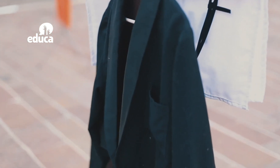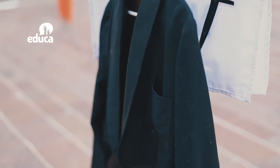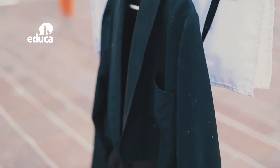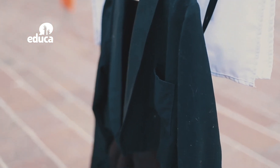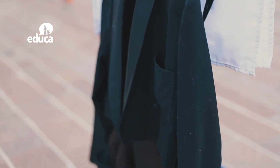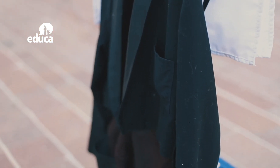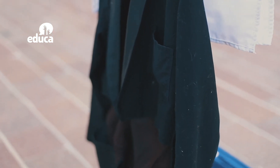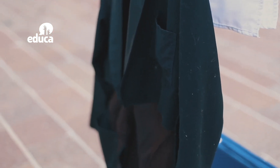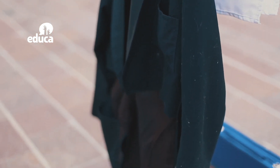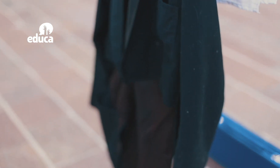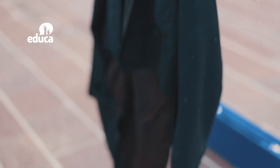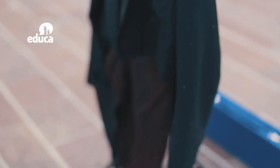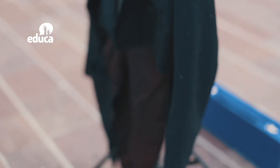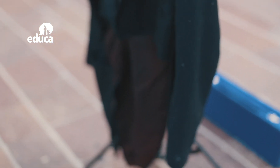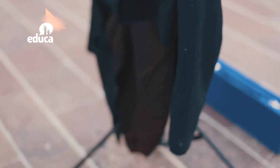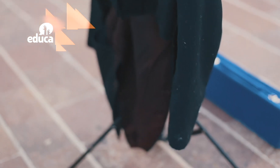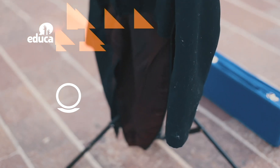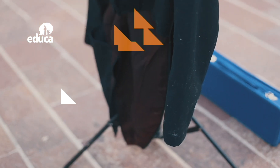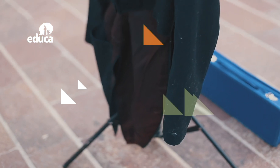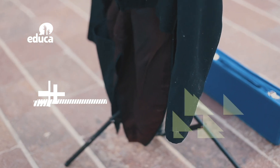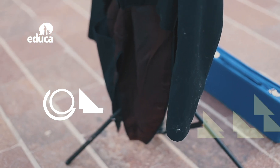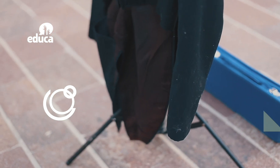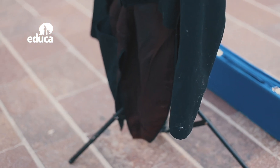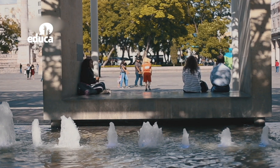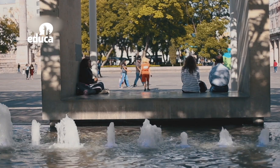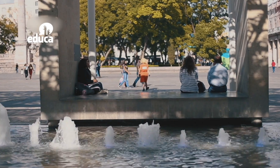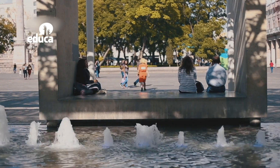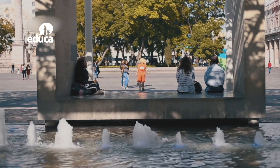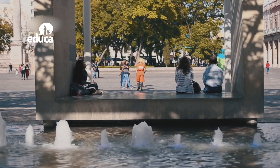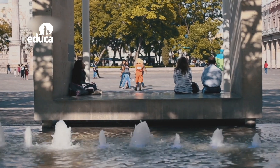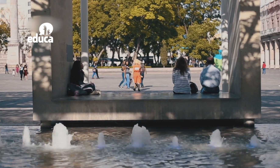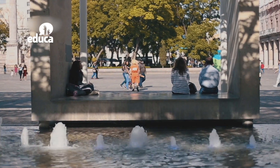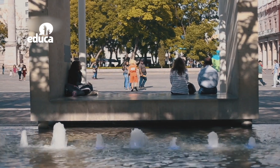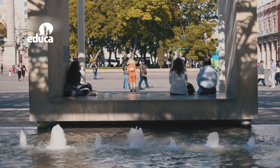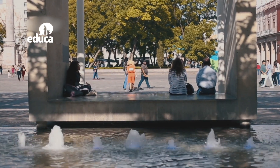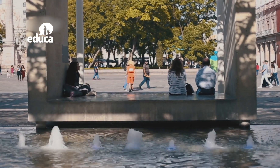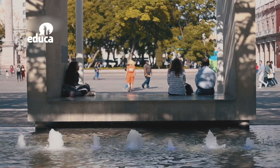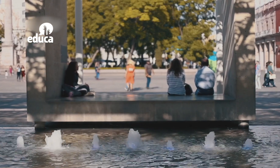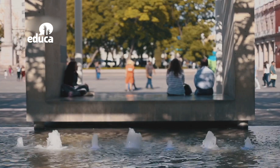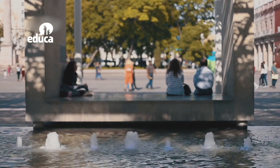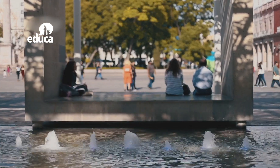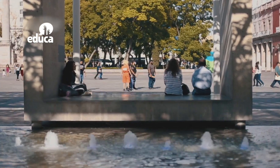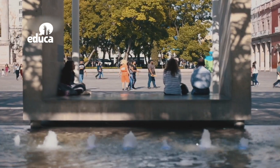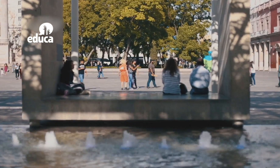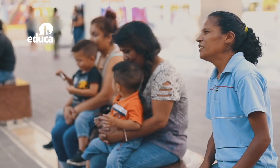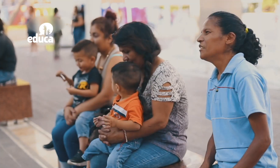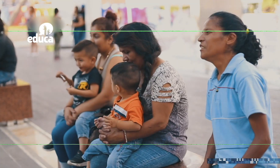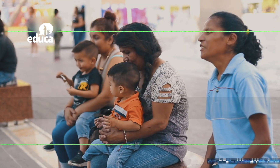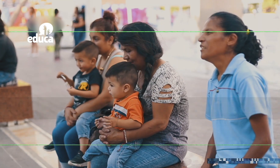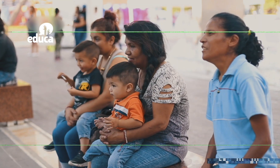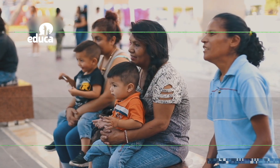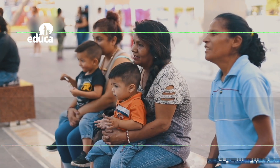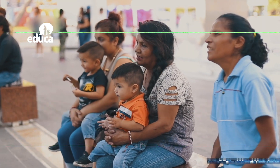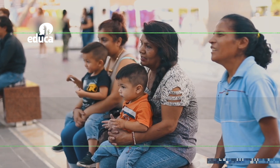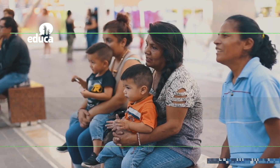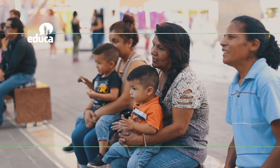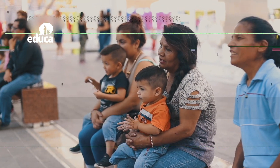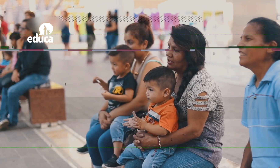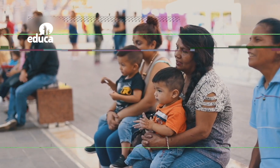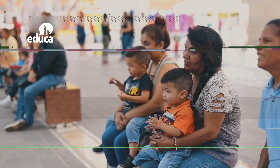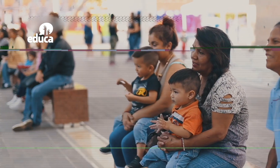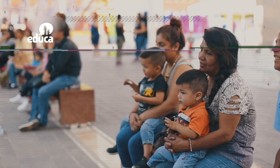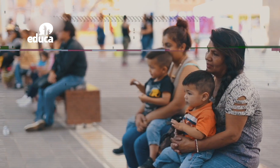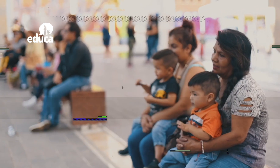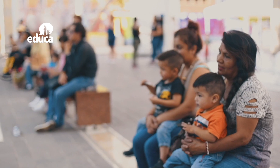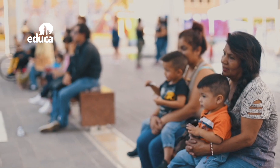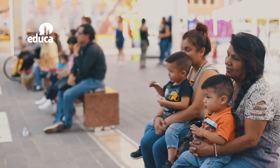la gente es la que decide quedarse parada viéndote. Entonces sí que la rítmica y las dinámicas que podés hacer